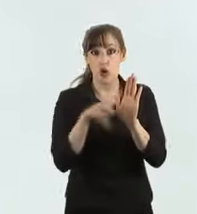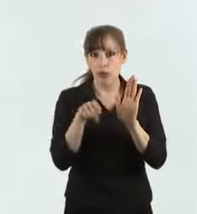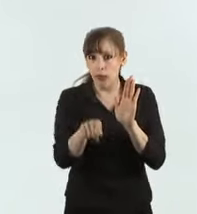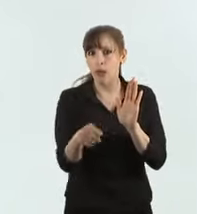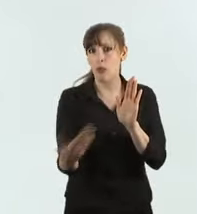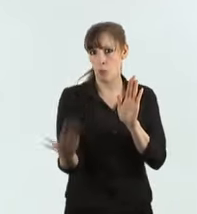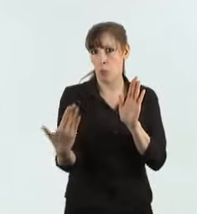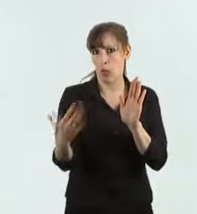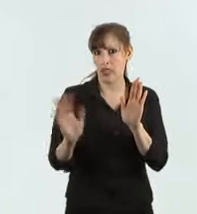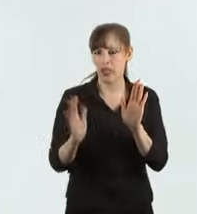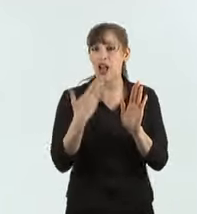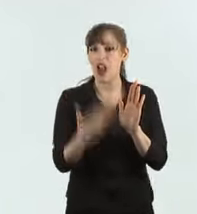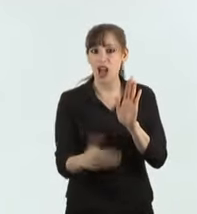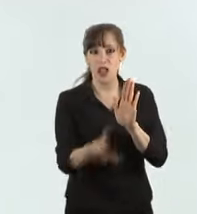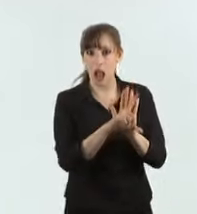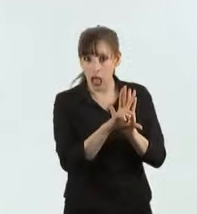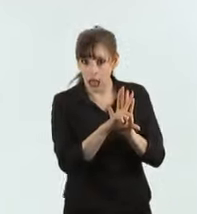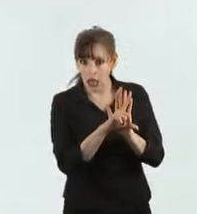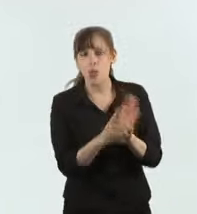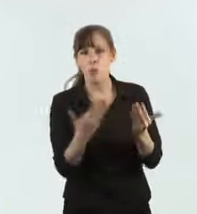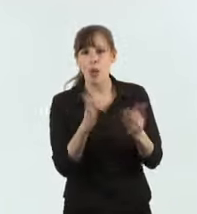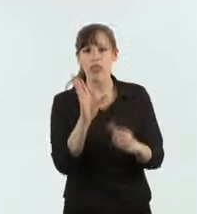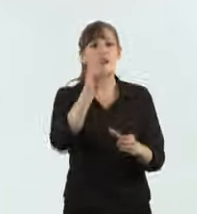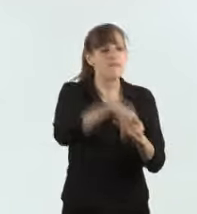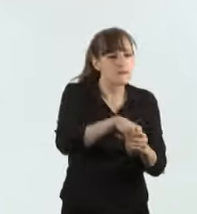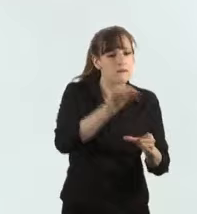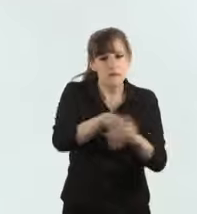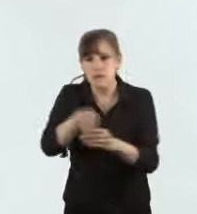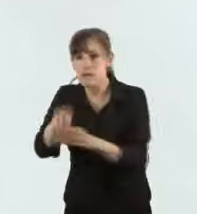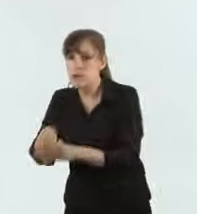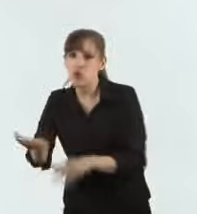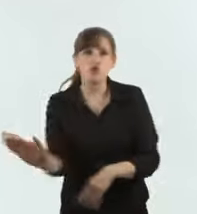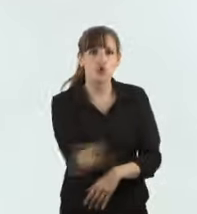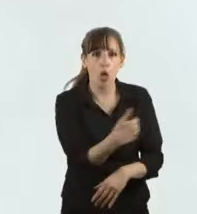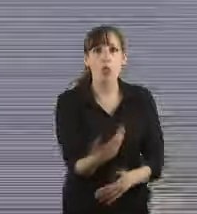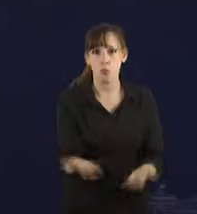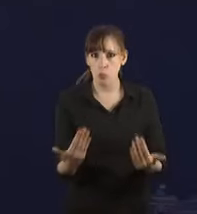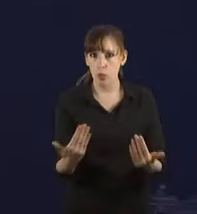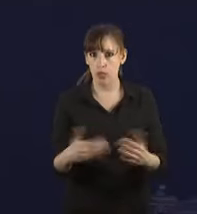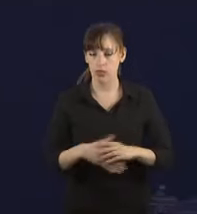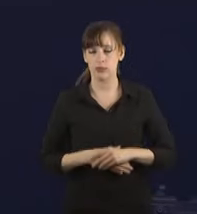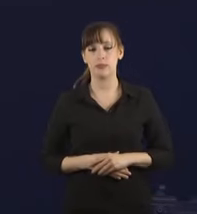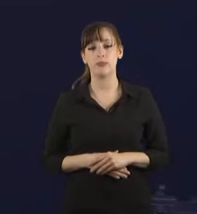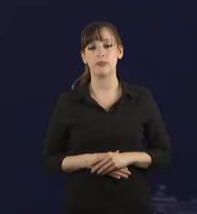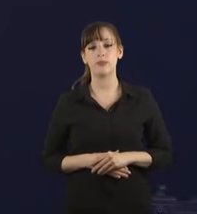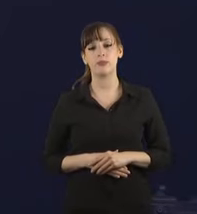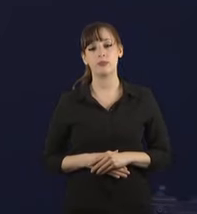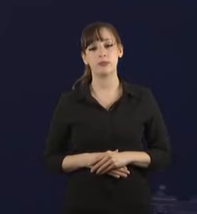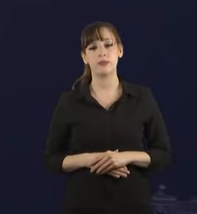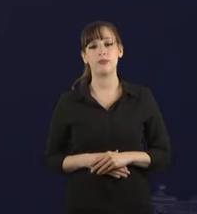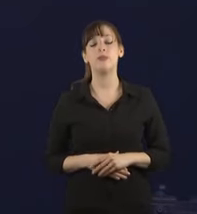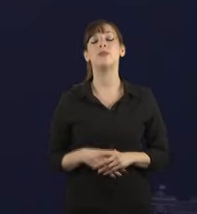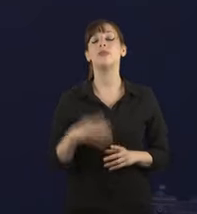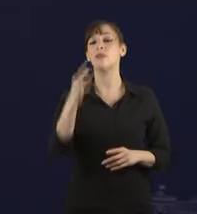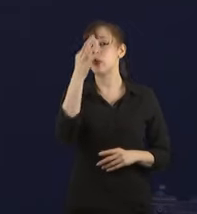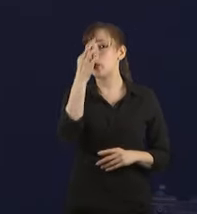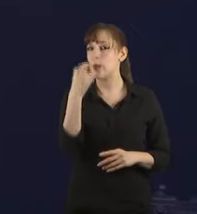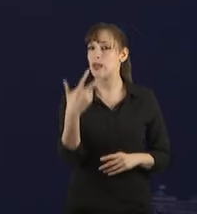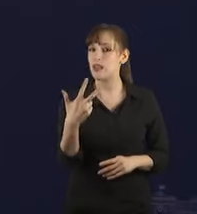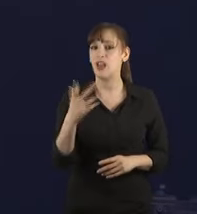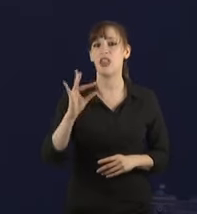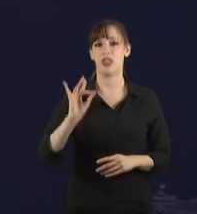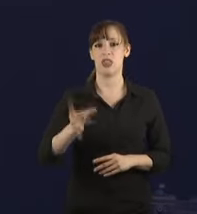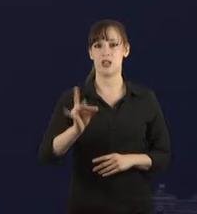intervenir todo quería una respuesta oficial al respecto sobre estos dichos 23 de diciembre de